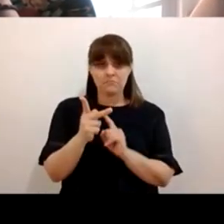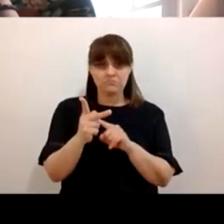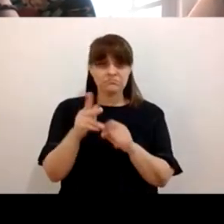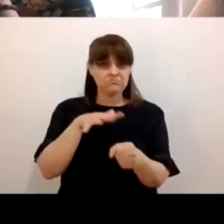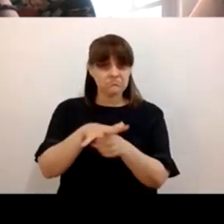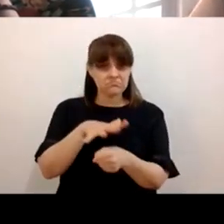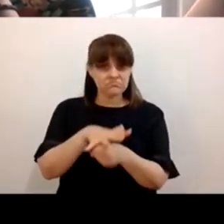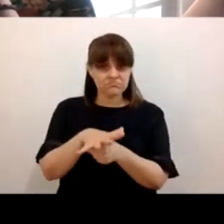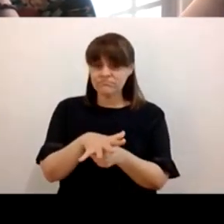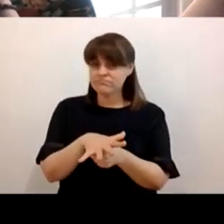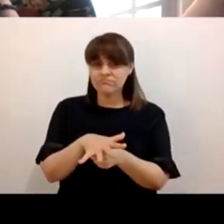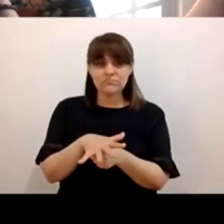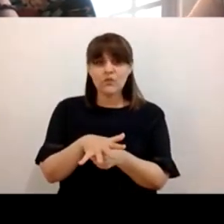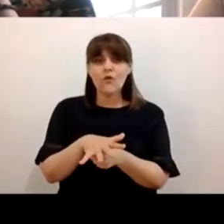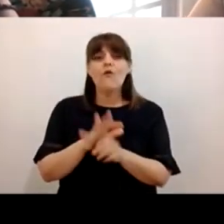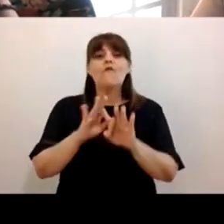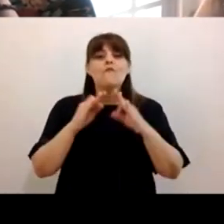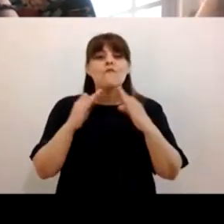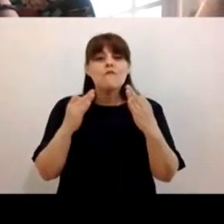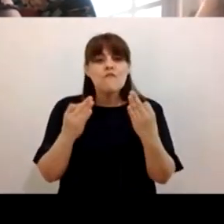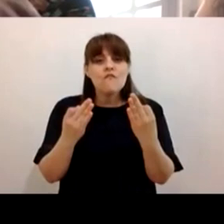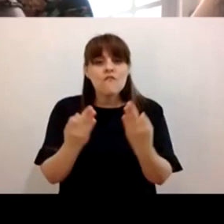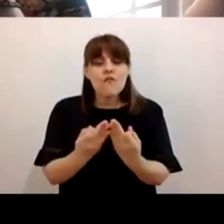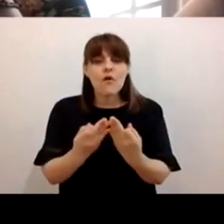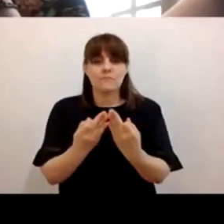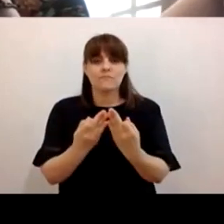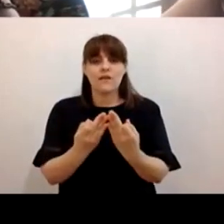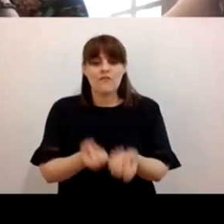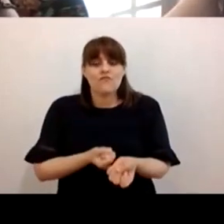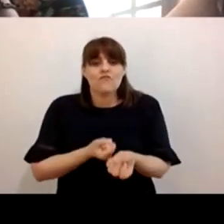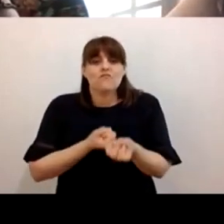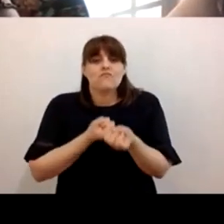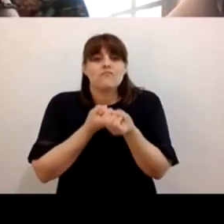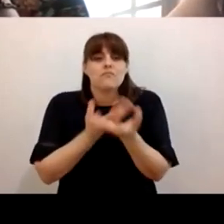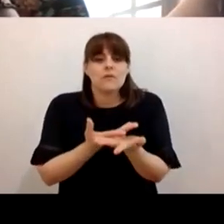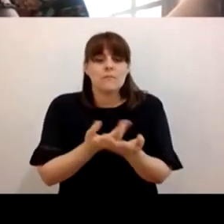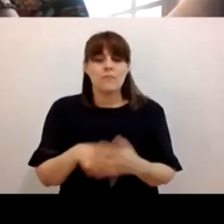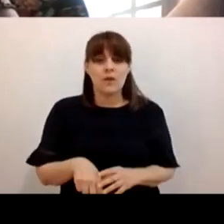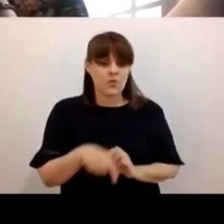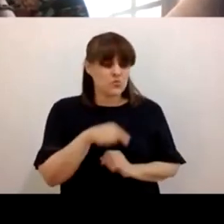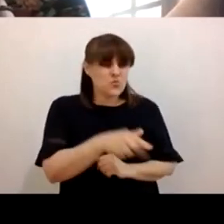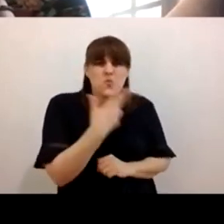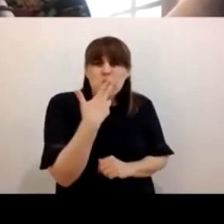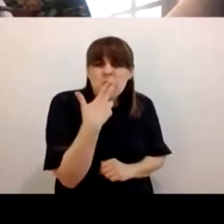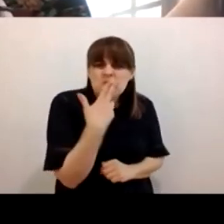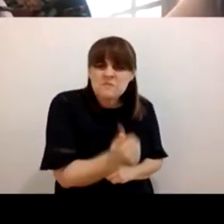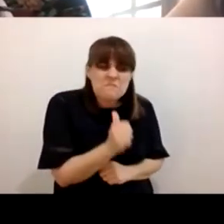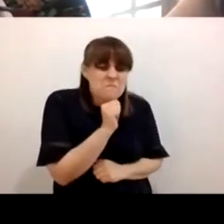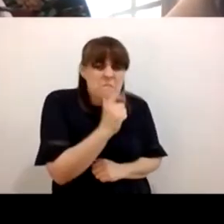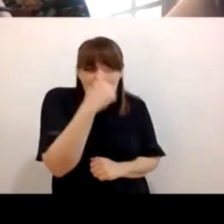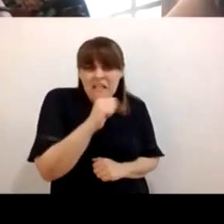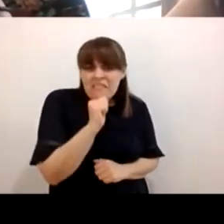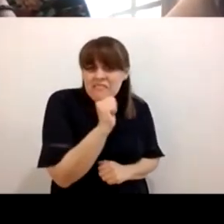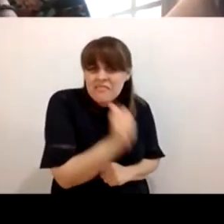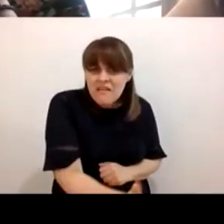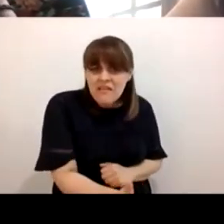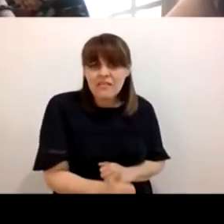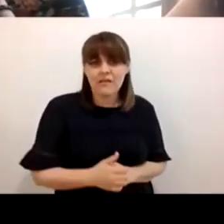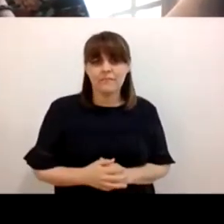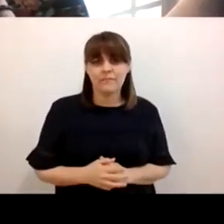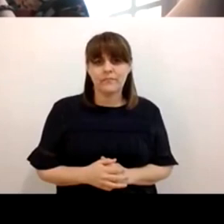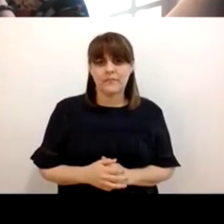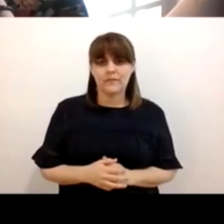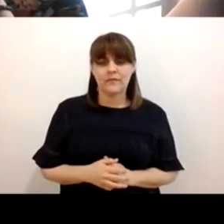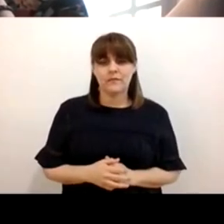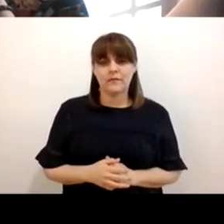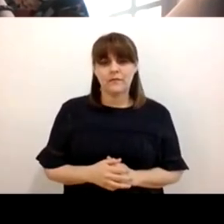en qué tono de palabra hemos hablado cuando ese padre le dice no sirve esa palabra otra cosa oye compadre pero así